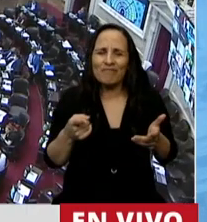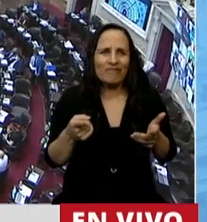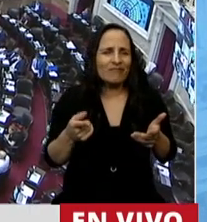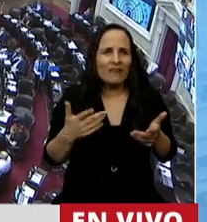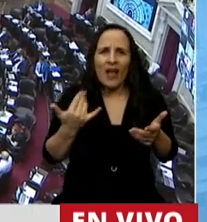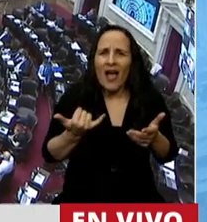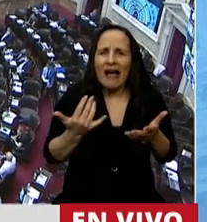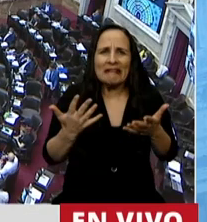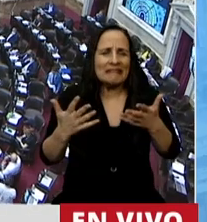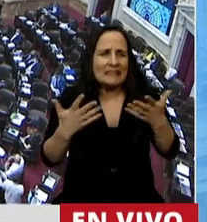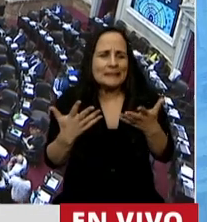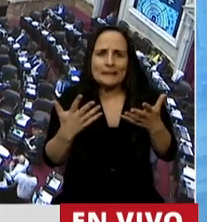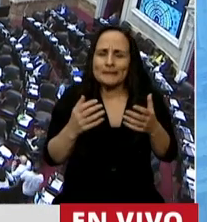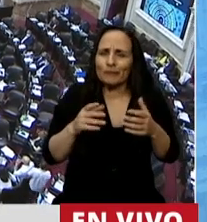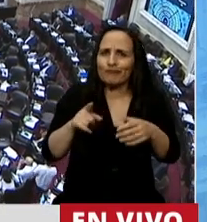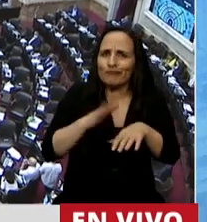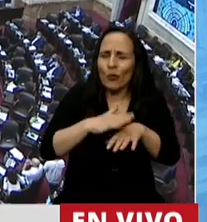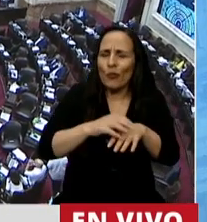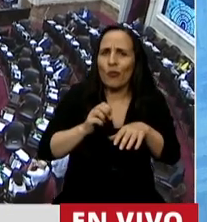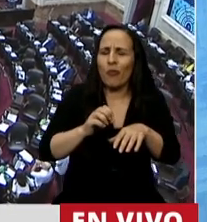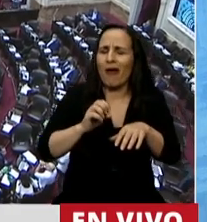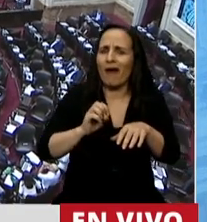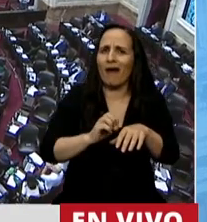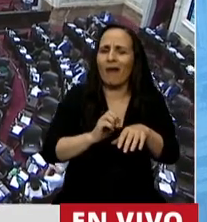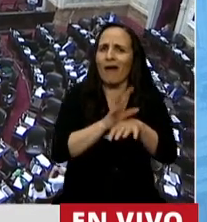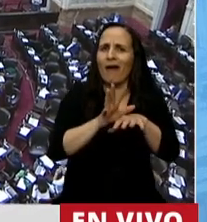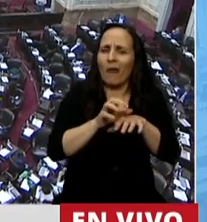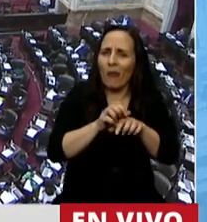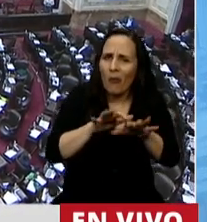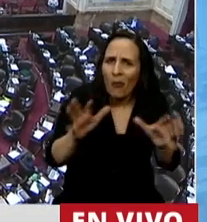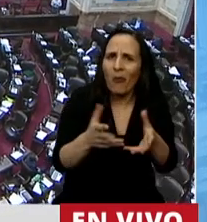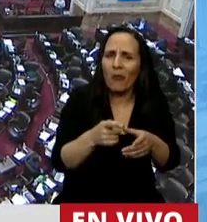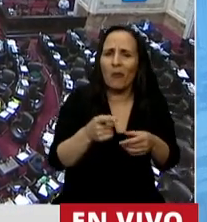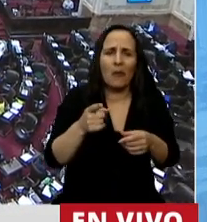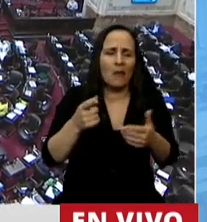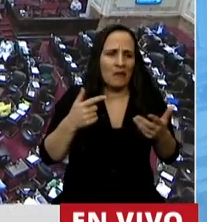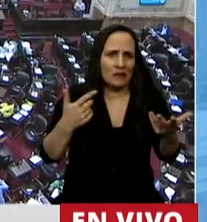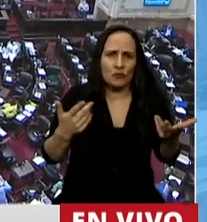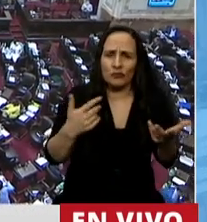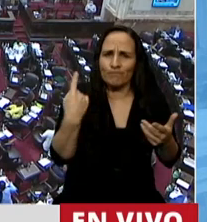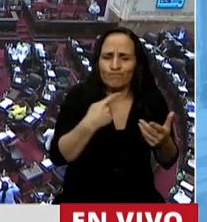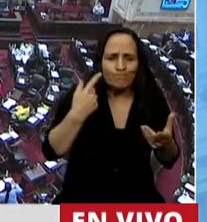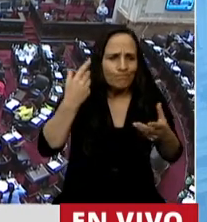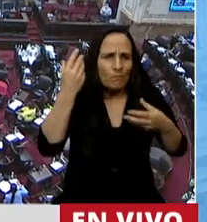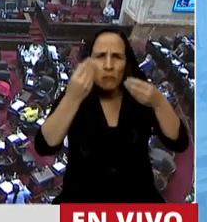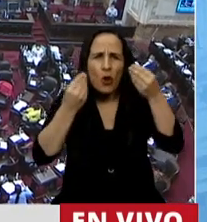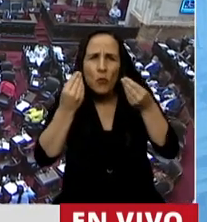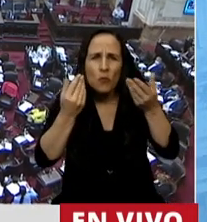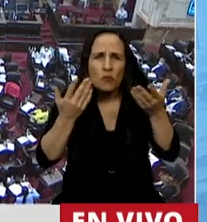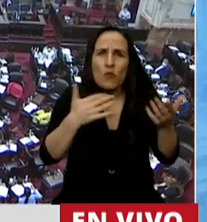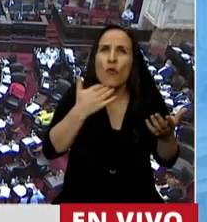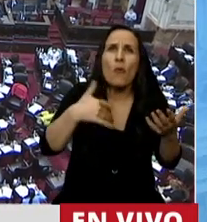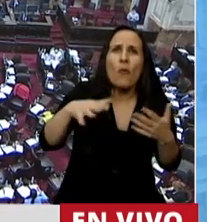acechados frente a este virus que realmente nos trajo muchas preocupaciones, un virus